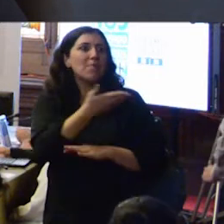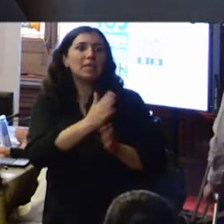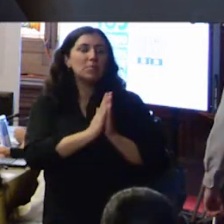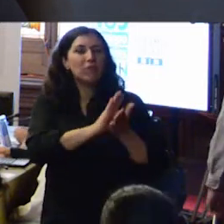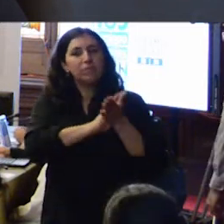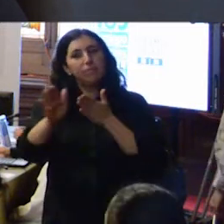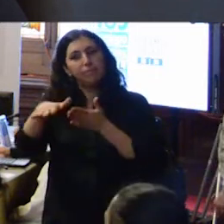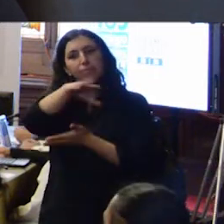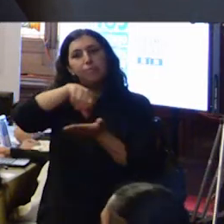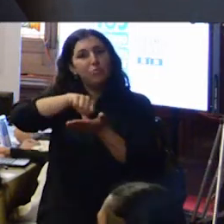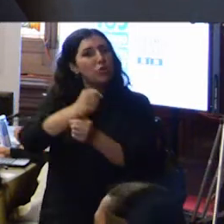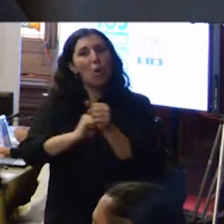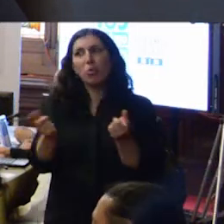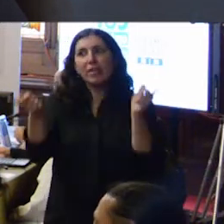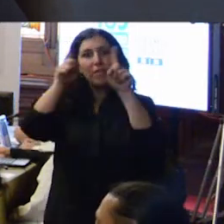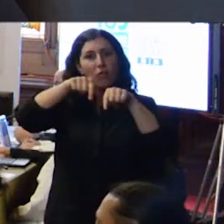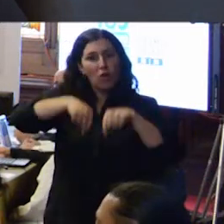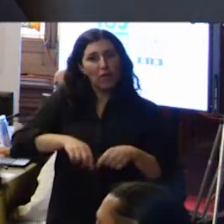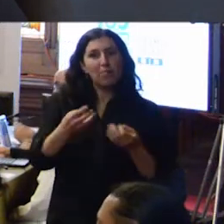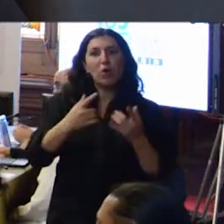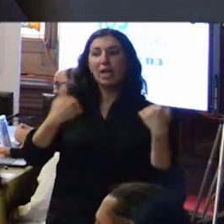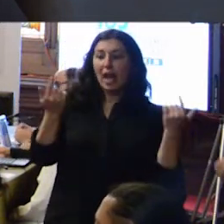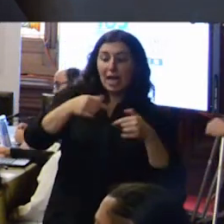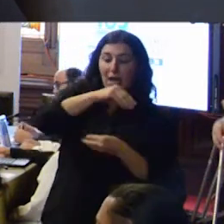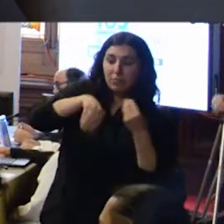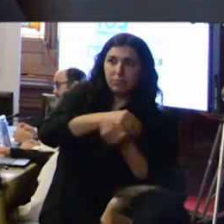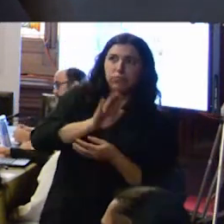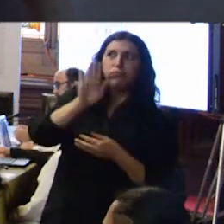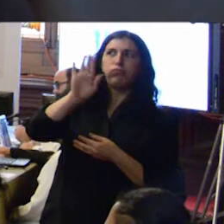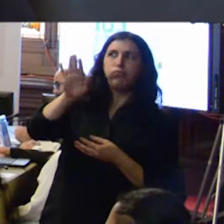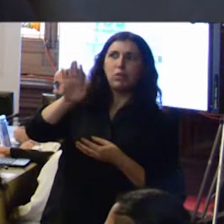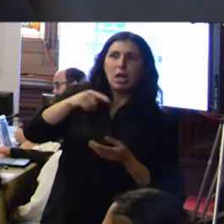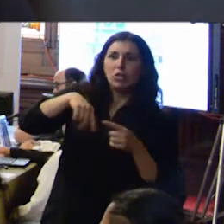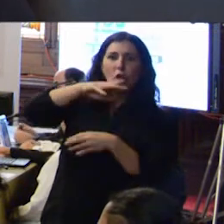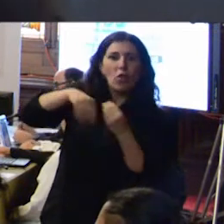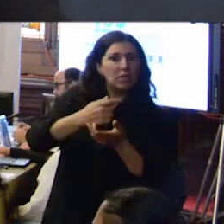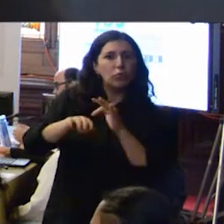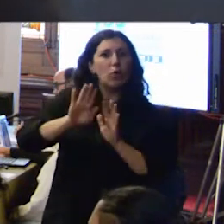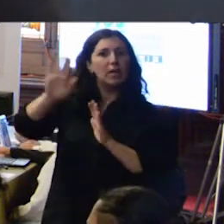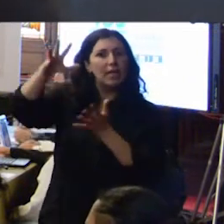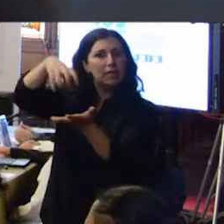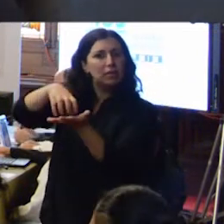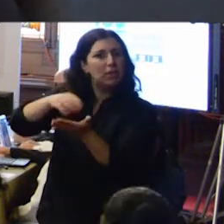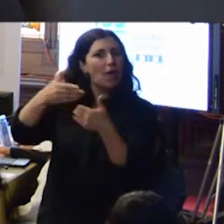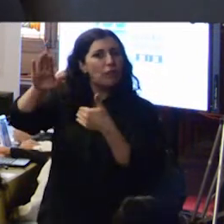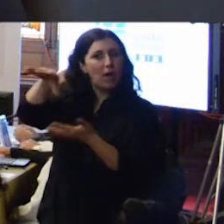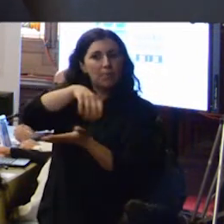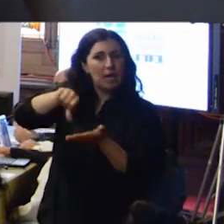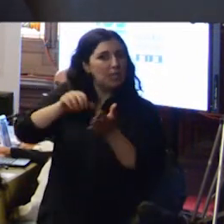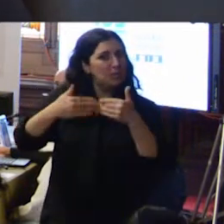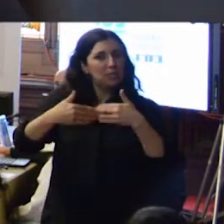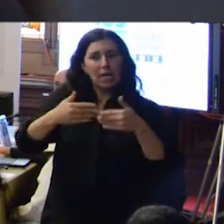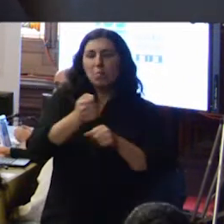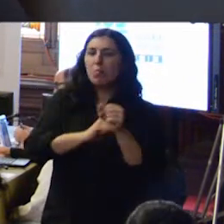que no haya podido regresar en función de la gravedad de las amenazas que ha sufrido a su vida y su integridad. Hemos podido también ver el acoso,